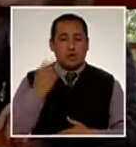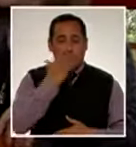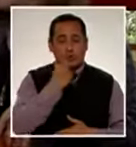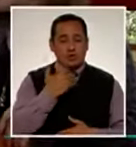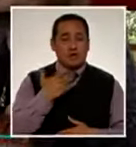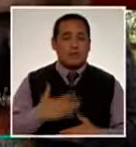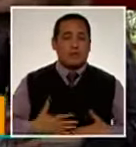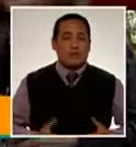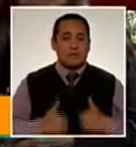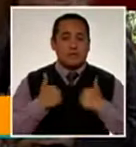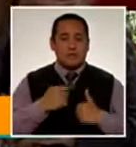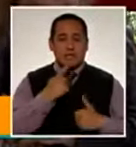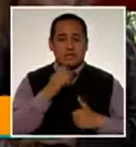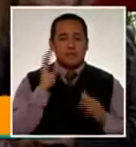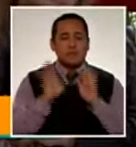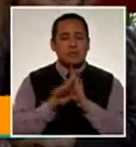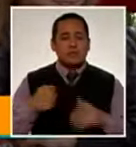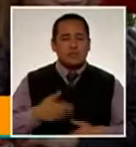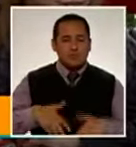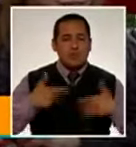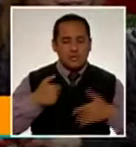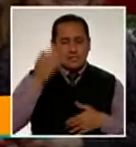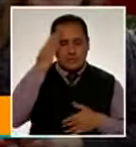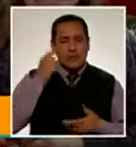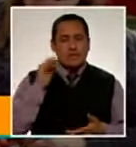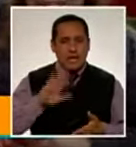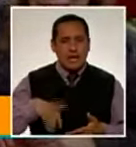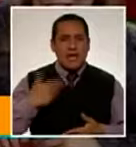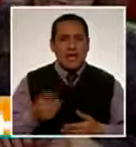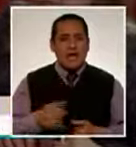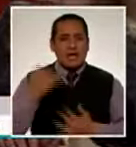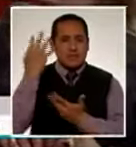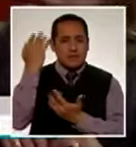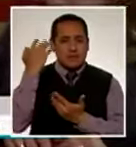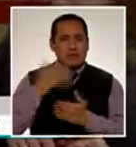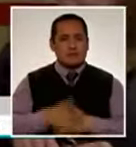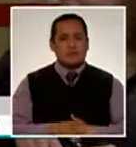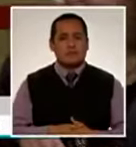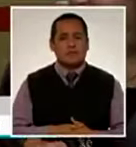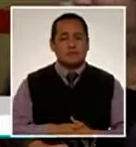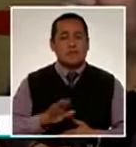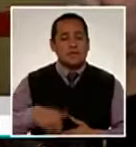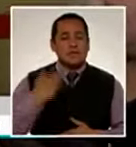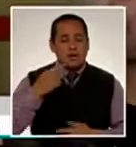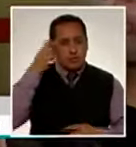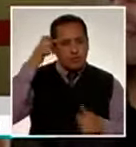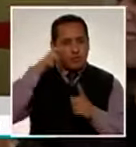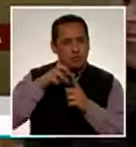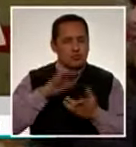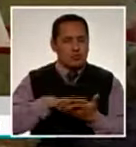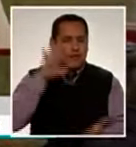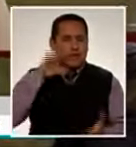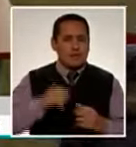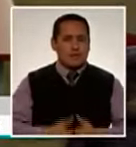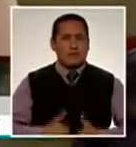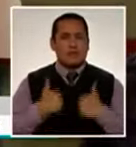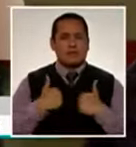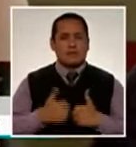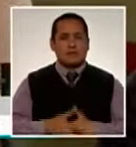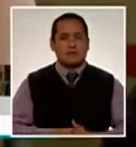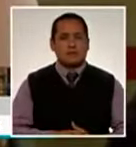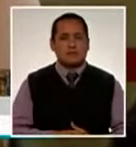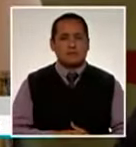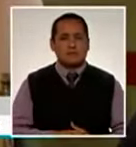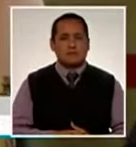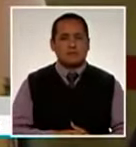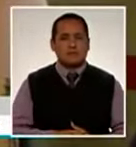is hope. Lo bonito de mi vida es que uno puede saber que hay esperanza. And there is a greater purpose to my life. Y hay un propósito más grande para